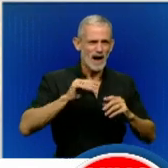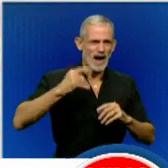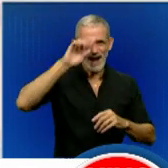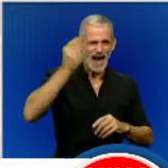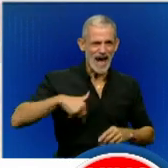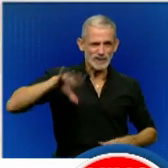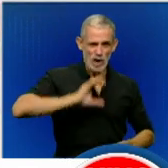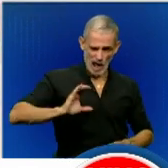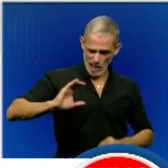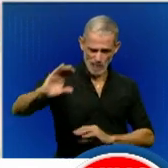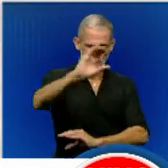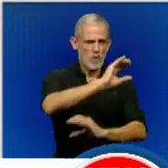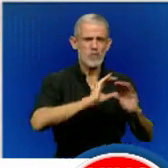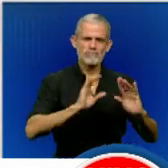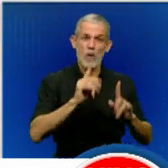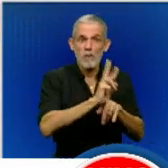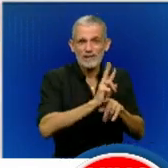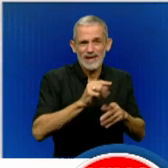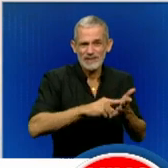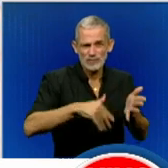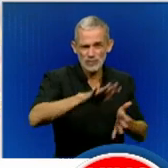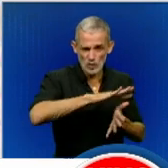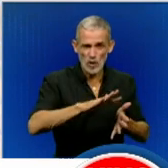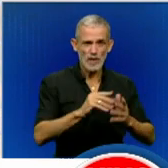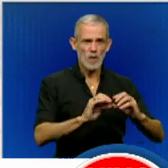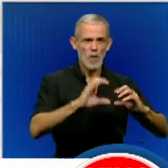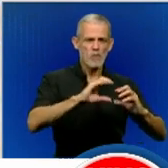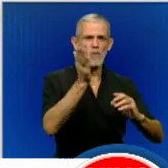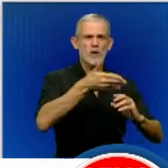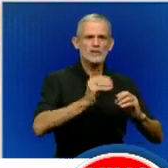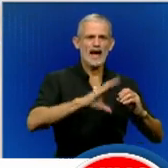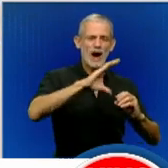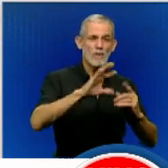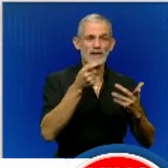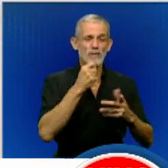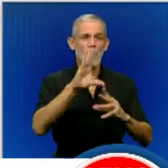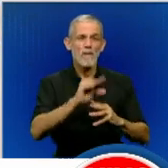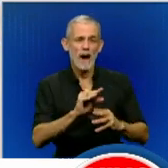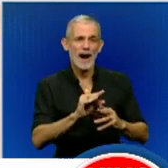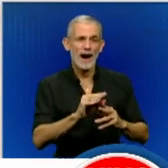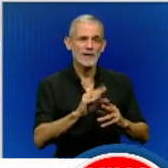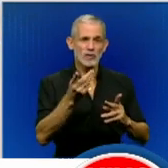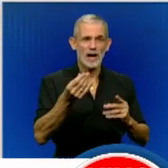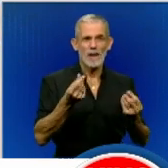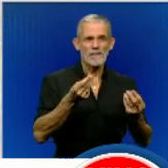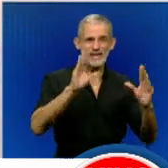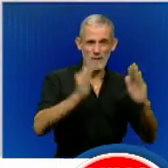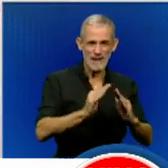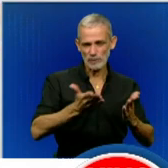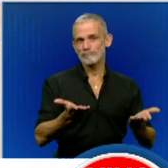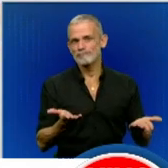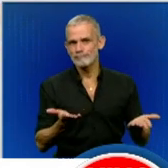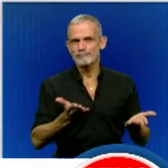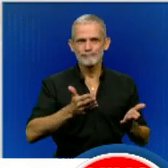incluso esto es proteger también a la ciudad porque si la coparticipación aumenta recibir más recursos pero si la coparticipación baja se reciben menos recursos entonces